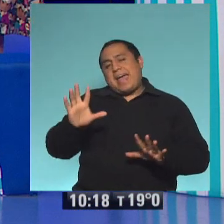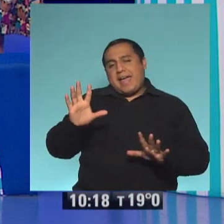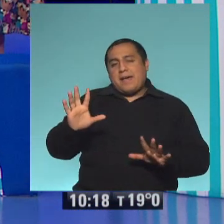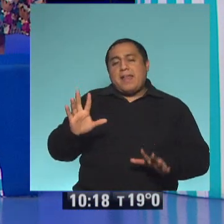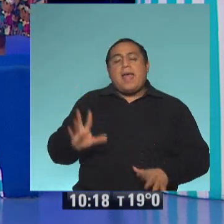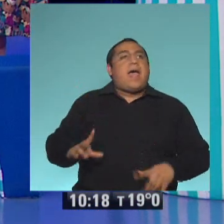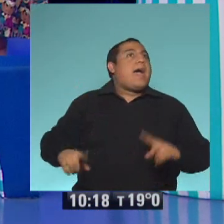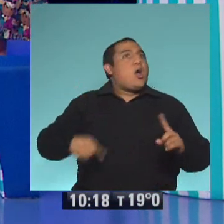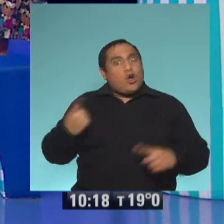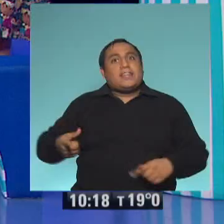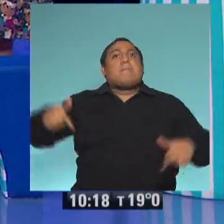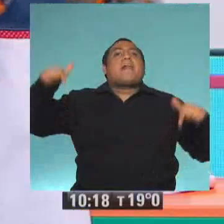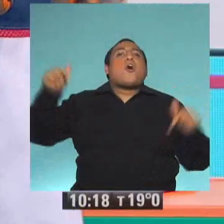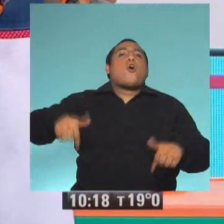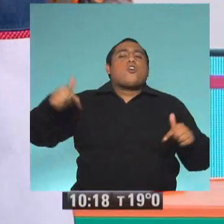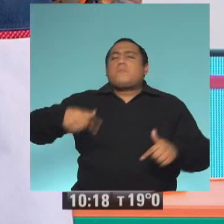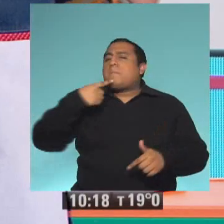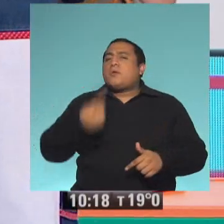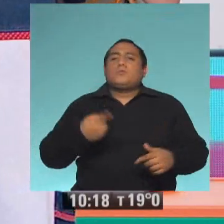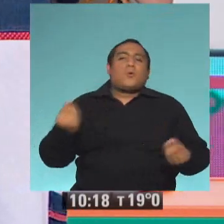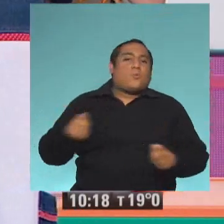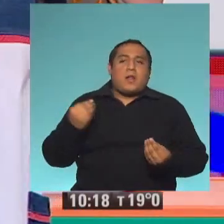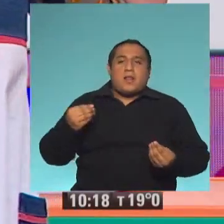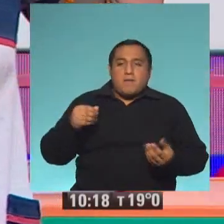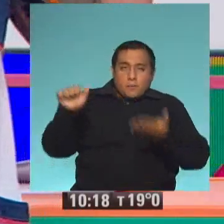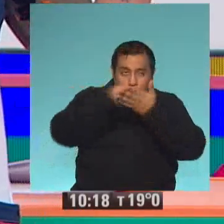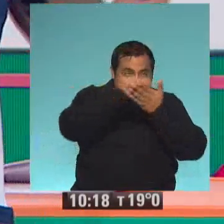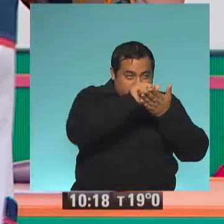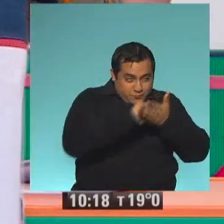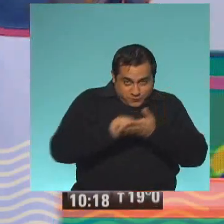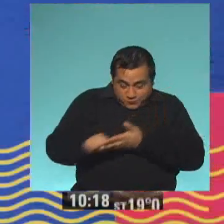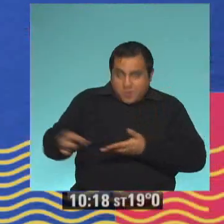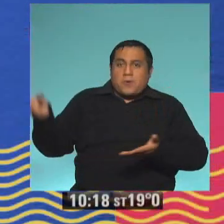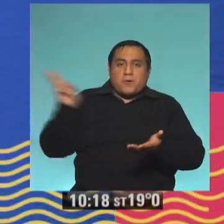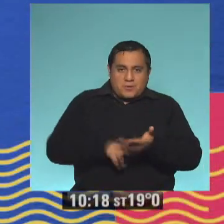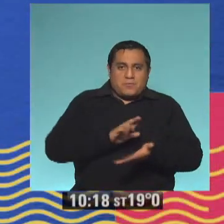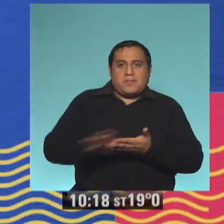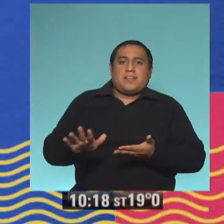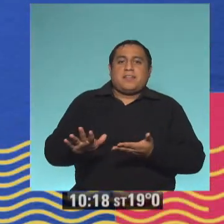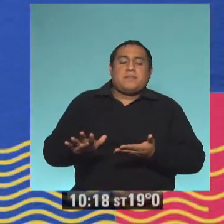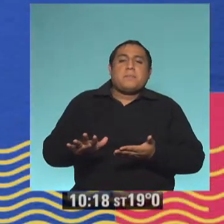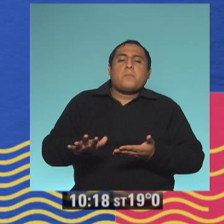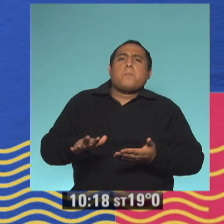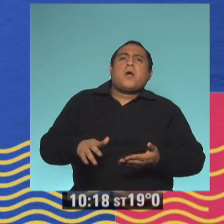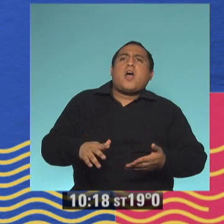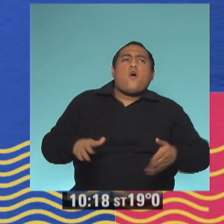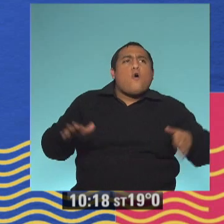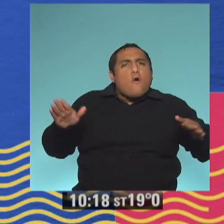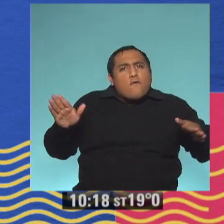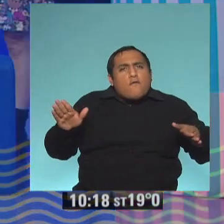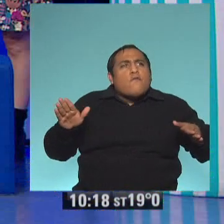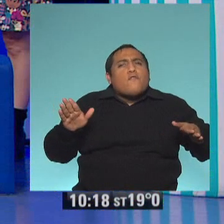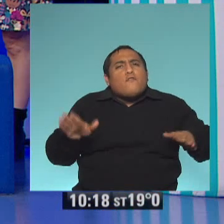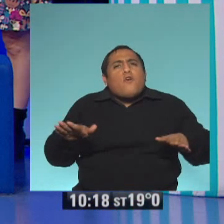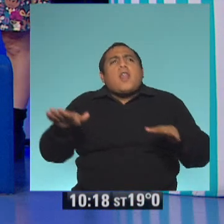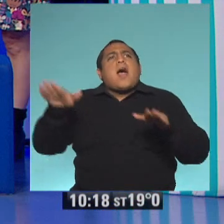bien, está con bien. La otra. ¿Para qué sirve el aire? Una buena que borro. Ahí viene, ahí viene. Sácalo, sácalo. Borramos. A ver. ¿Qué hace falta para volar? ¿Qué